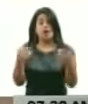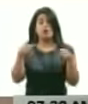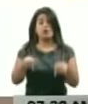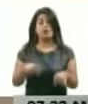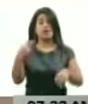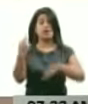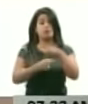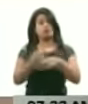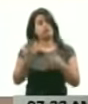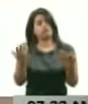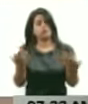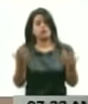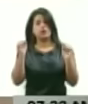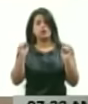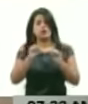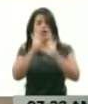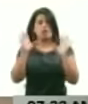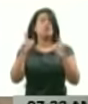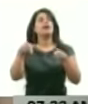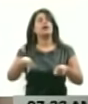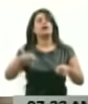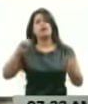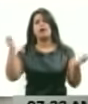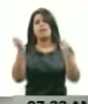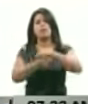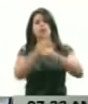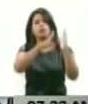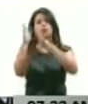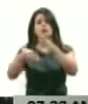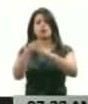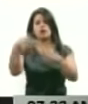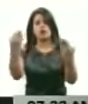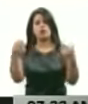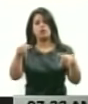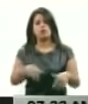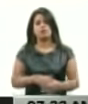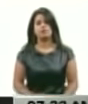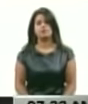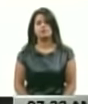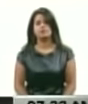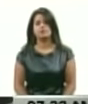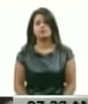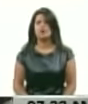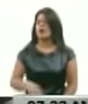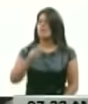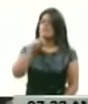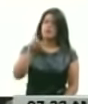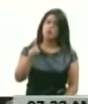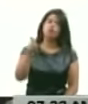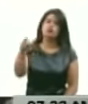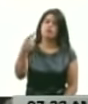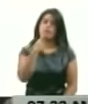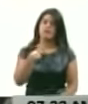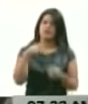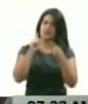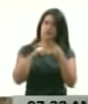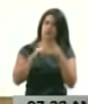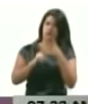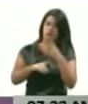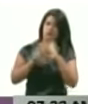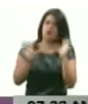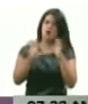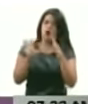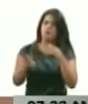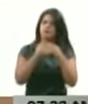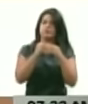revolución definitivamente es otra Biblioteca Nacional la que tenemos en este momento. Ahora, Sadi, ¿cómo se puede conjugar justamente lo que acabas de mencionar? El